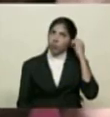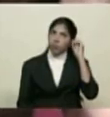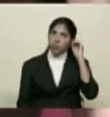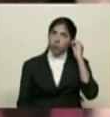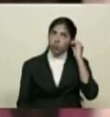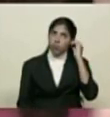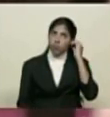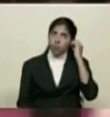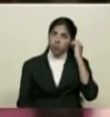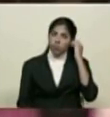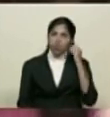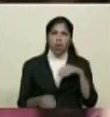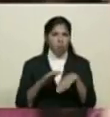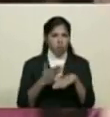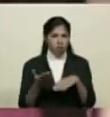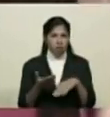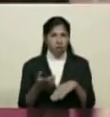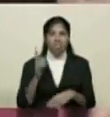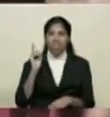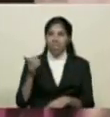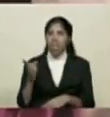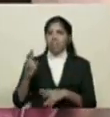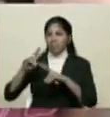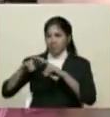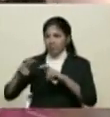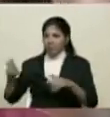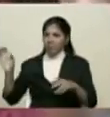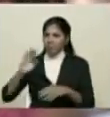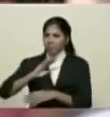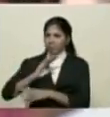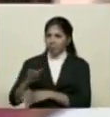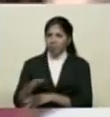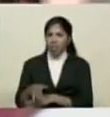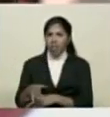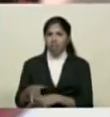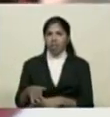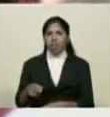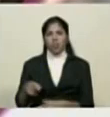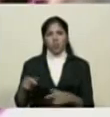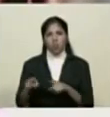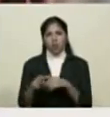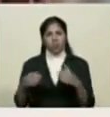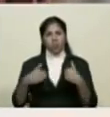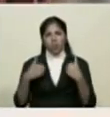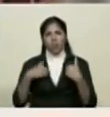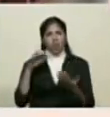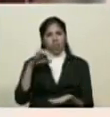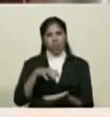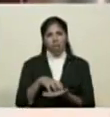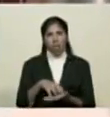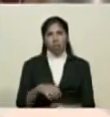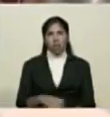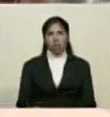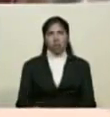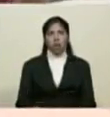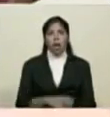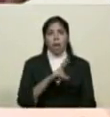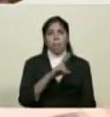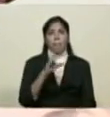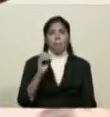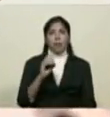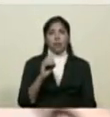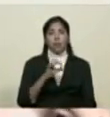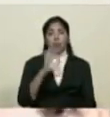por delitos de corrupción que le hicieron un daño patrimonial al Estado escandaloso, y solo un 20% hubo